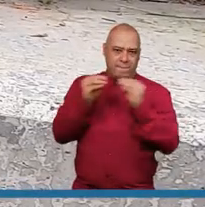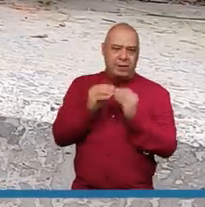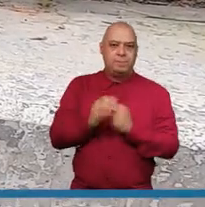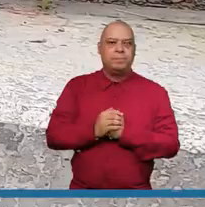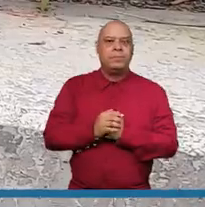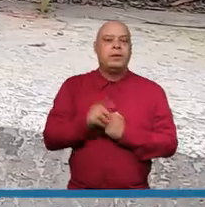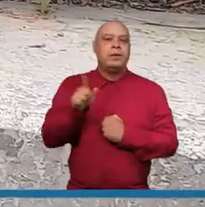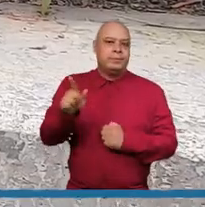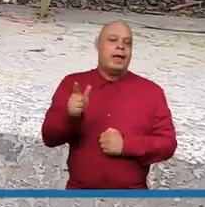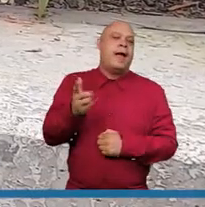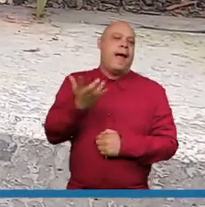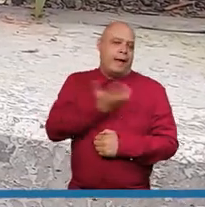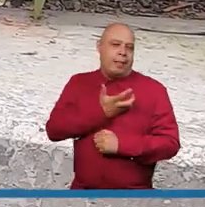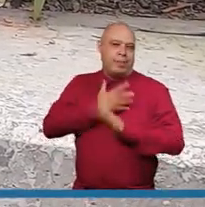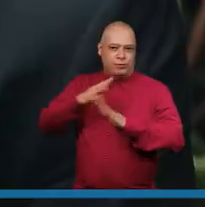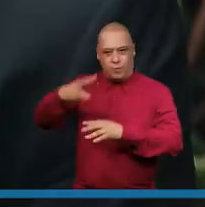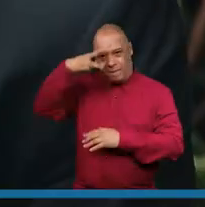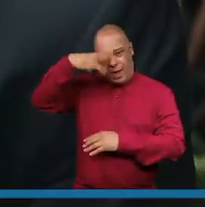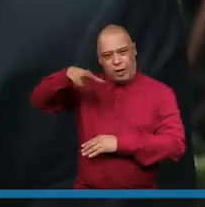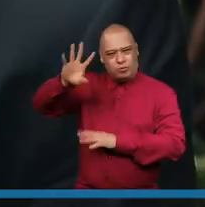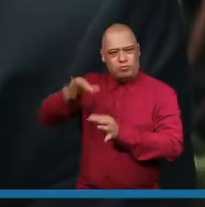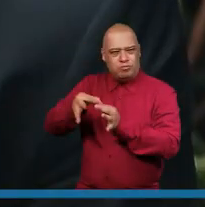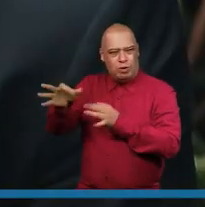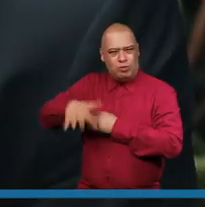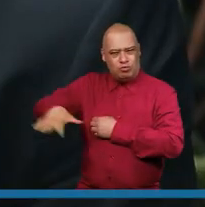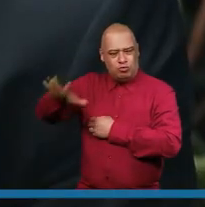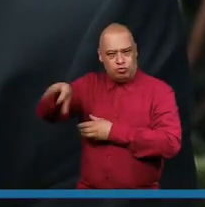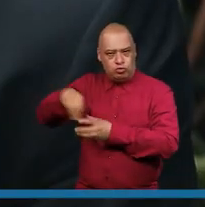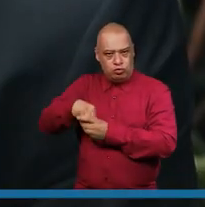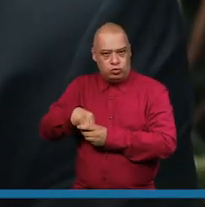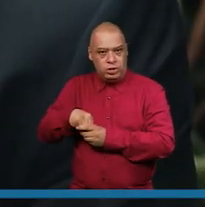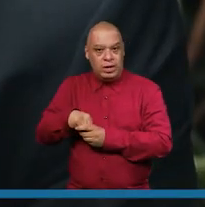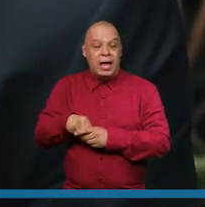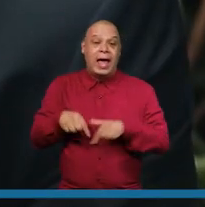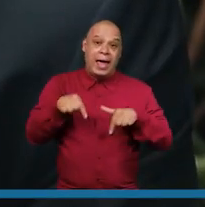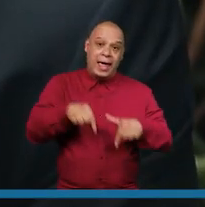alcaldesa de Nuevo Laredo, México, quien estuvo con el alcalde